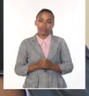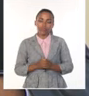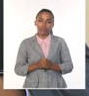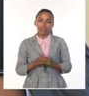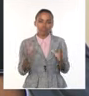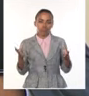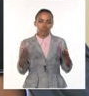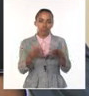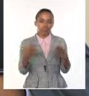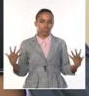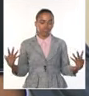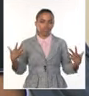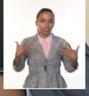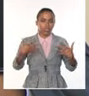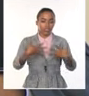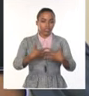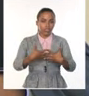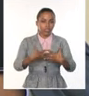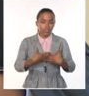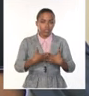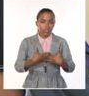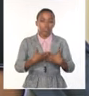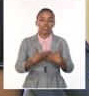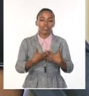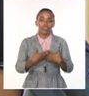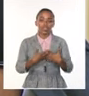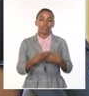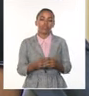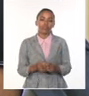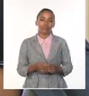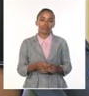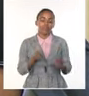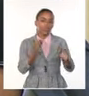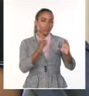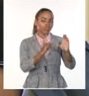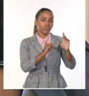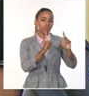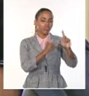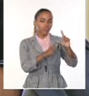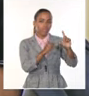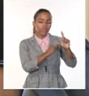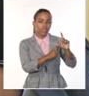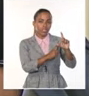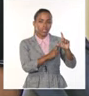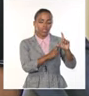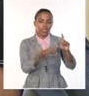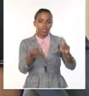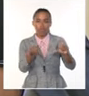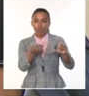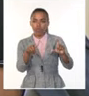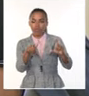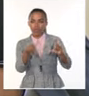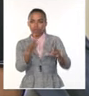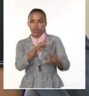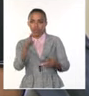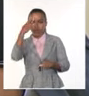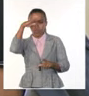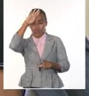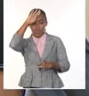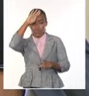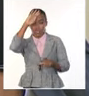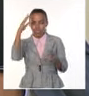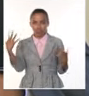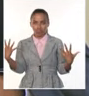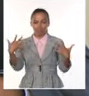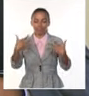relaciones entre la entonces Unión Soviética y la joven revolución de la República de Cuba. Un vínculo